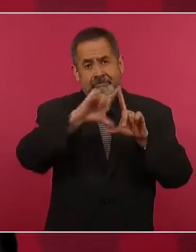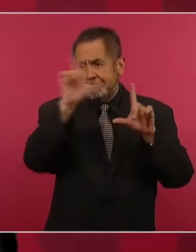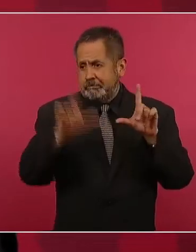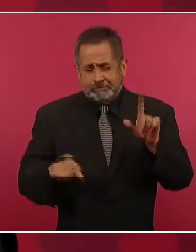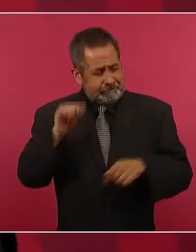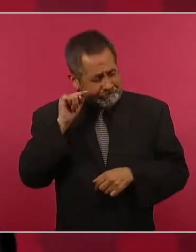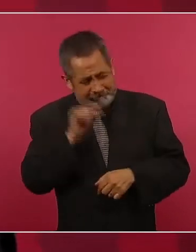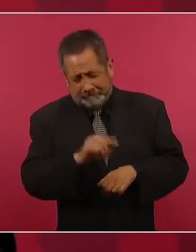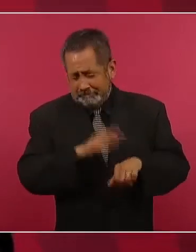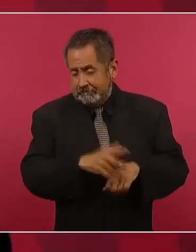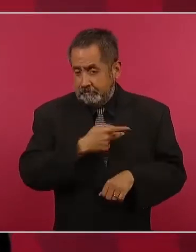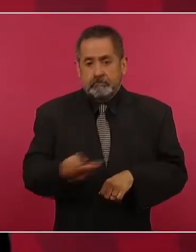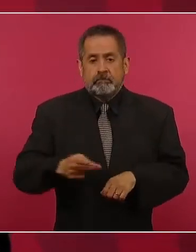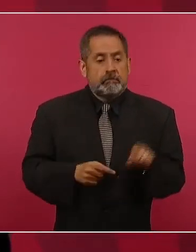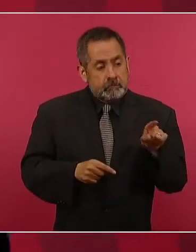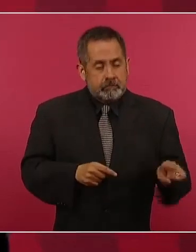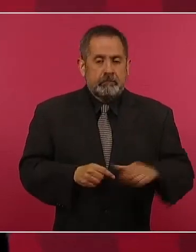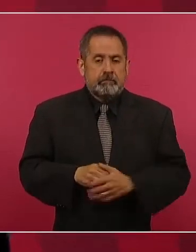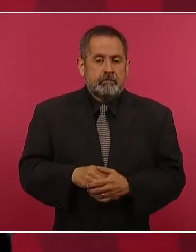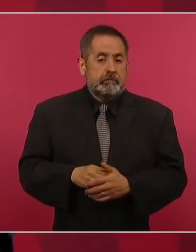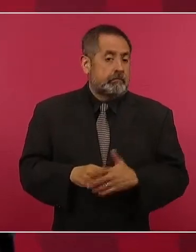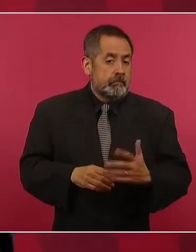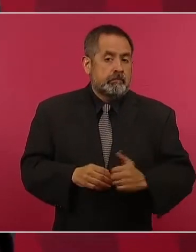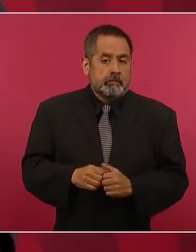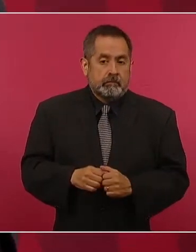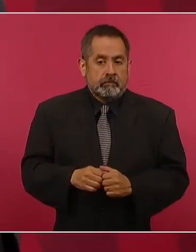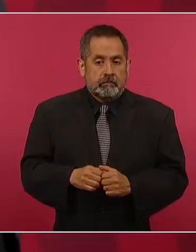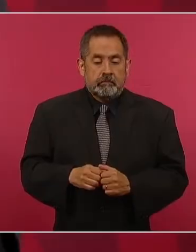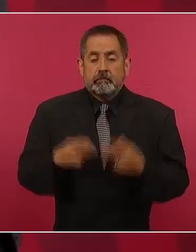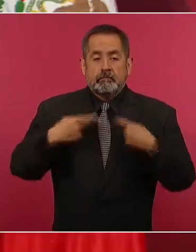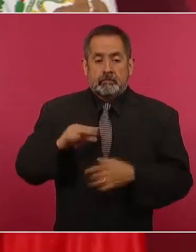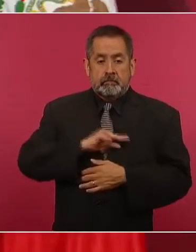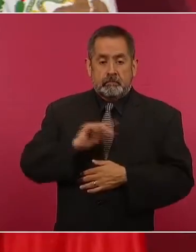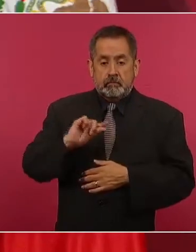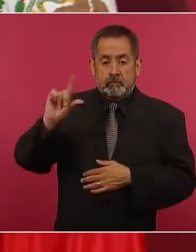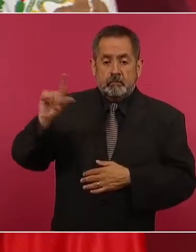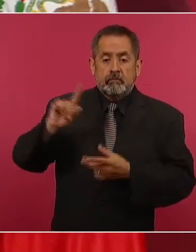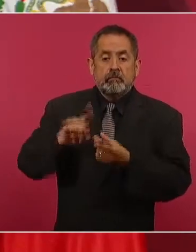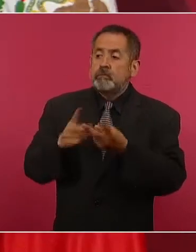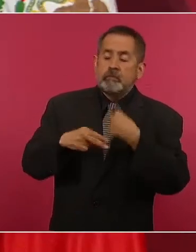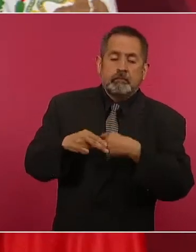Bueno, nada más que los especialistas van a ser de Cuba.